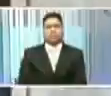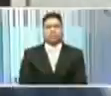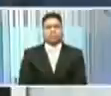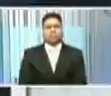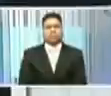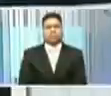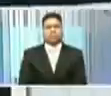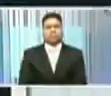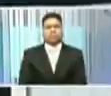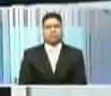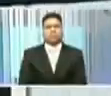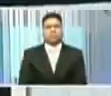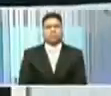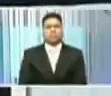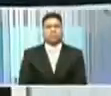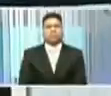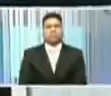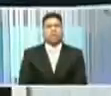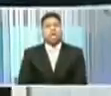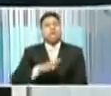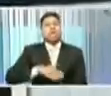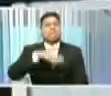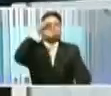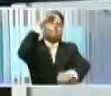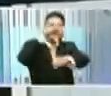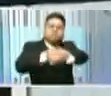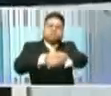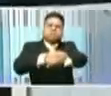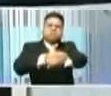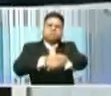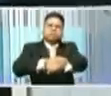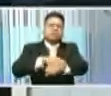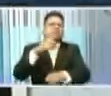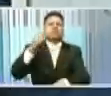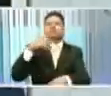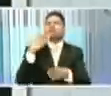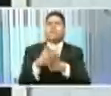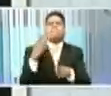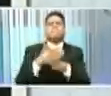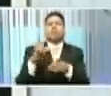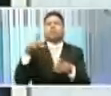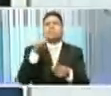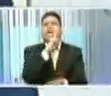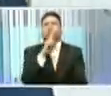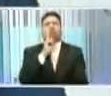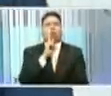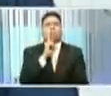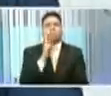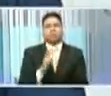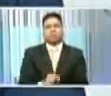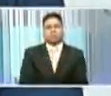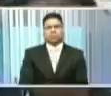Y ponerle los ganchos a los provocadores, llámese como se llame.